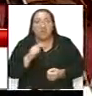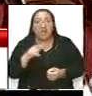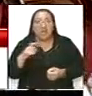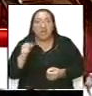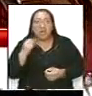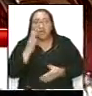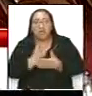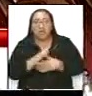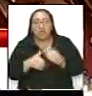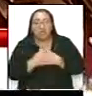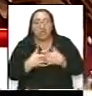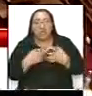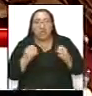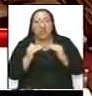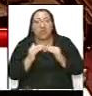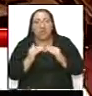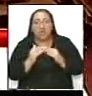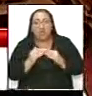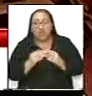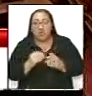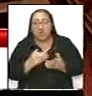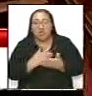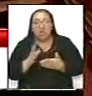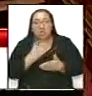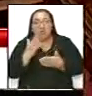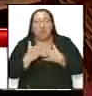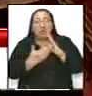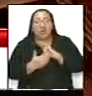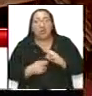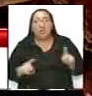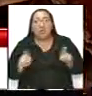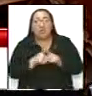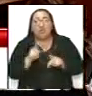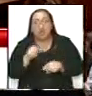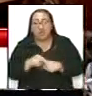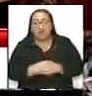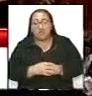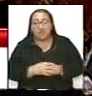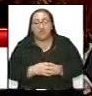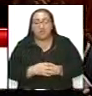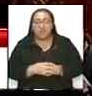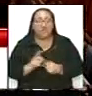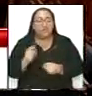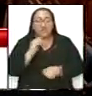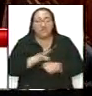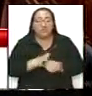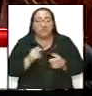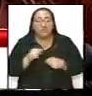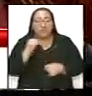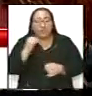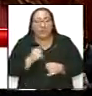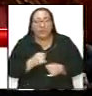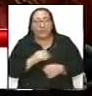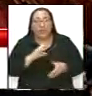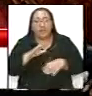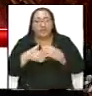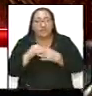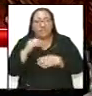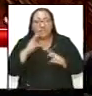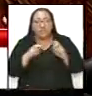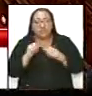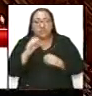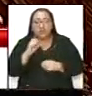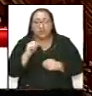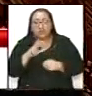sentenció que todos queremos igualdad, equidad y desterrar la discriminación, pero señaló que esta no se cumple cuando en la última evaluación censal solo